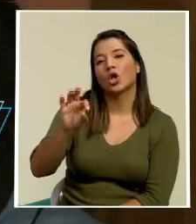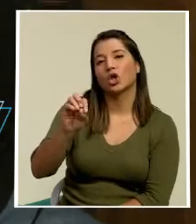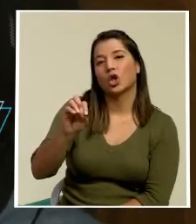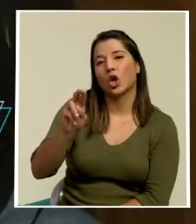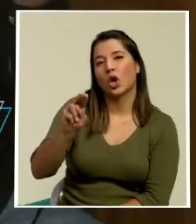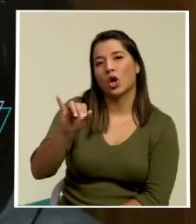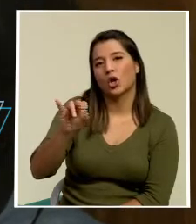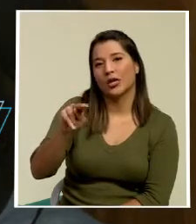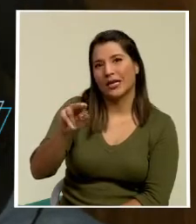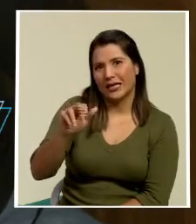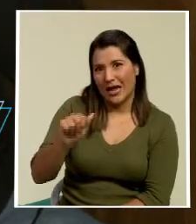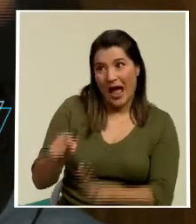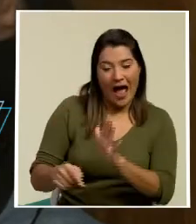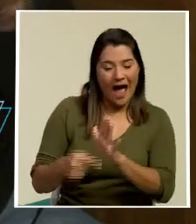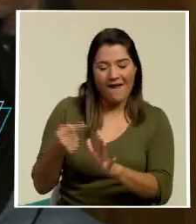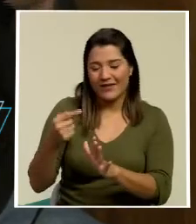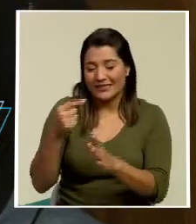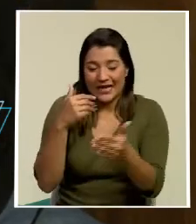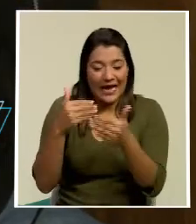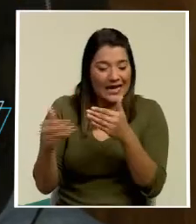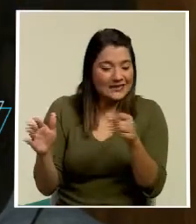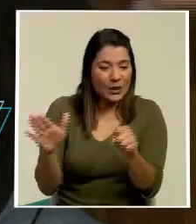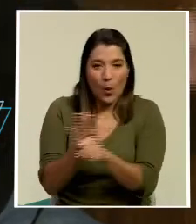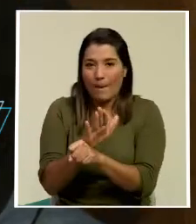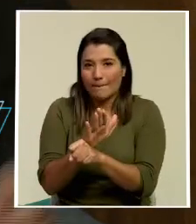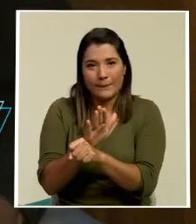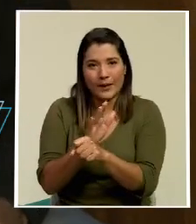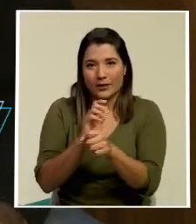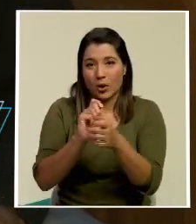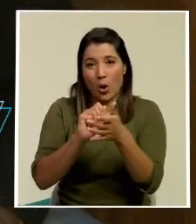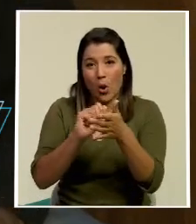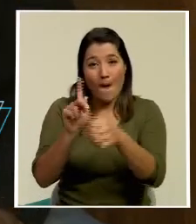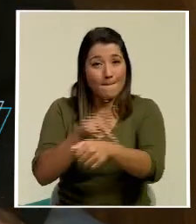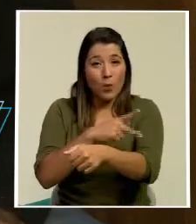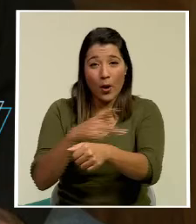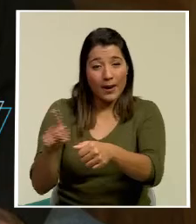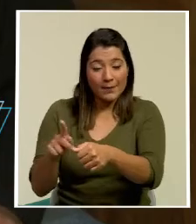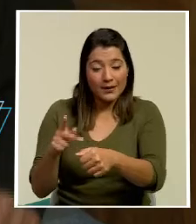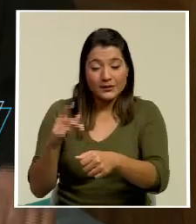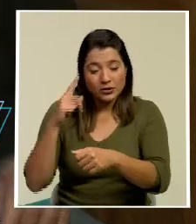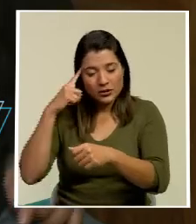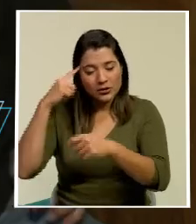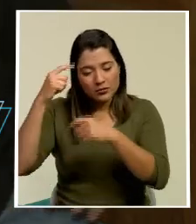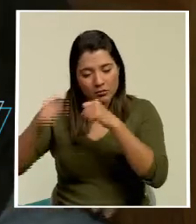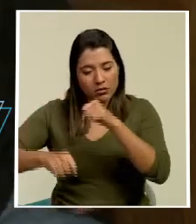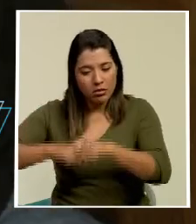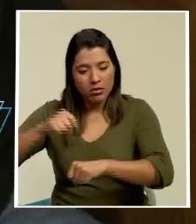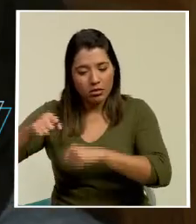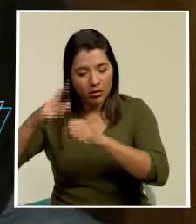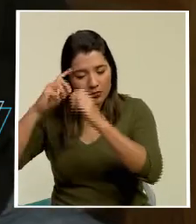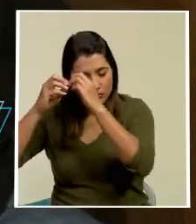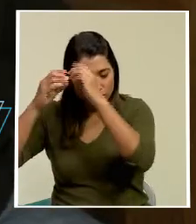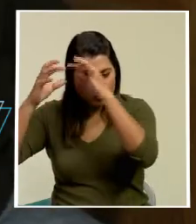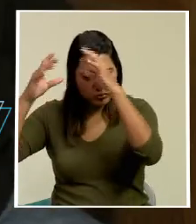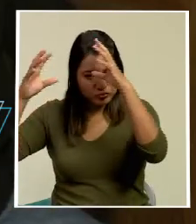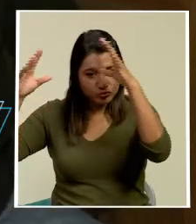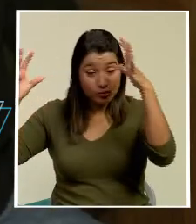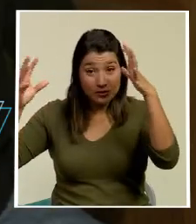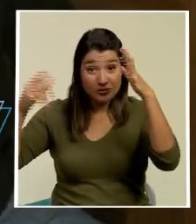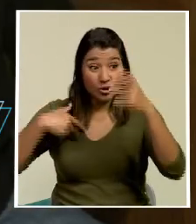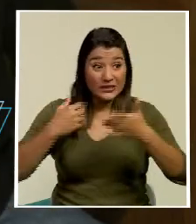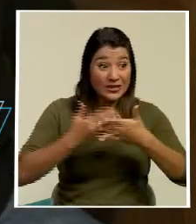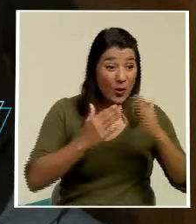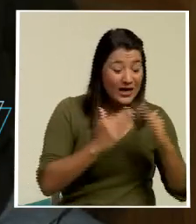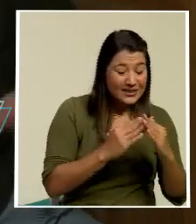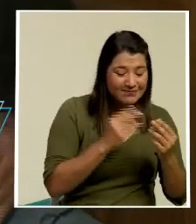hechos, y después, cuando trato de recordarlos, solo agarro fragmentos. Y estoy pensando en